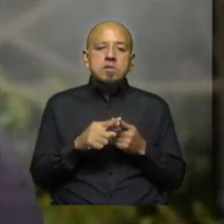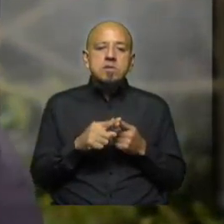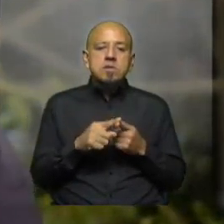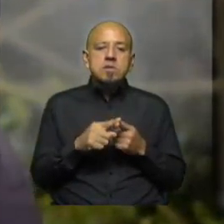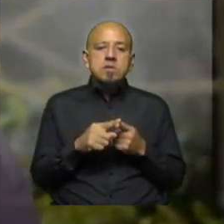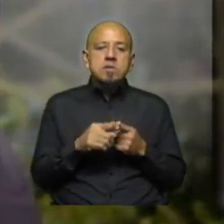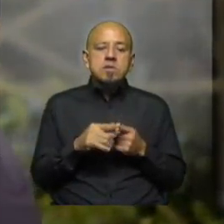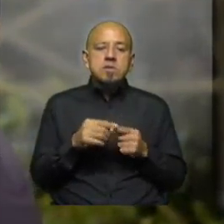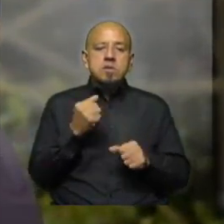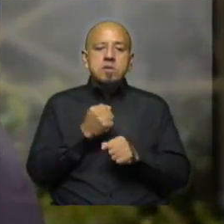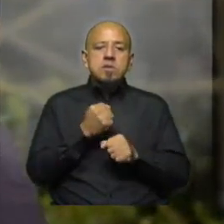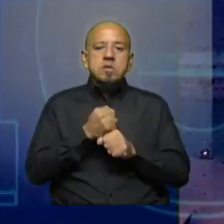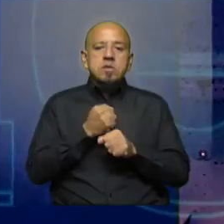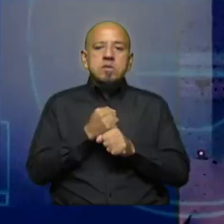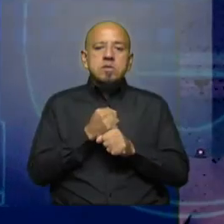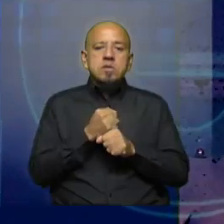ya trabajaba